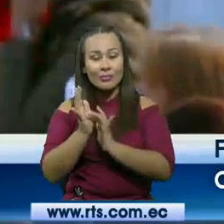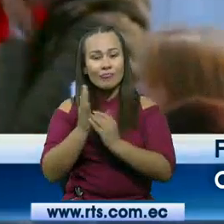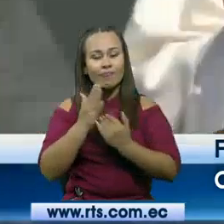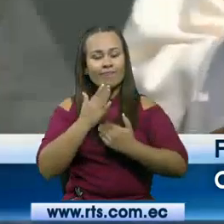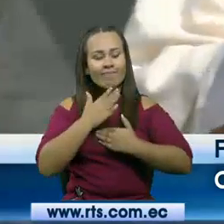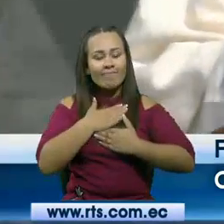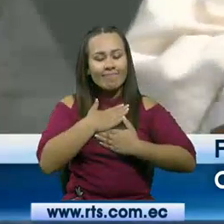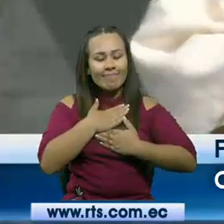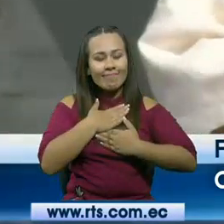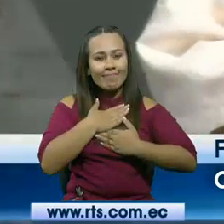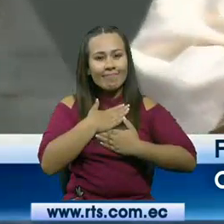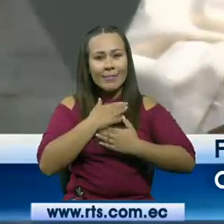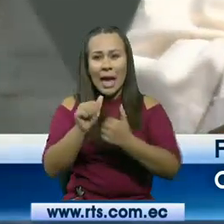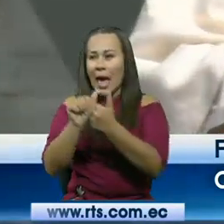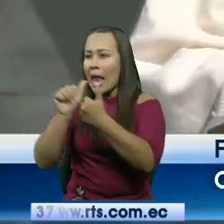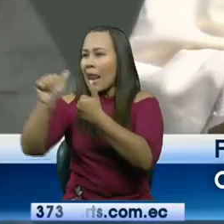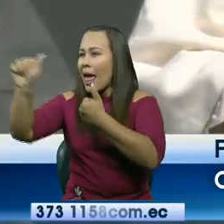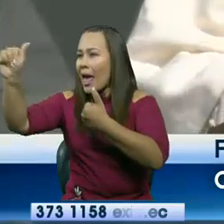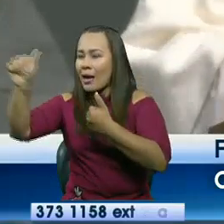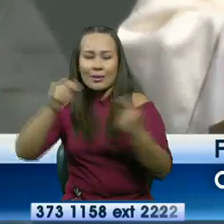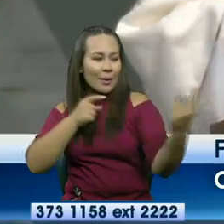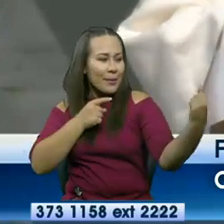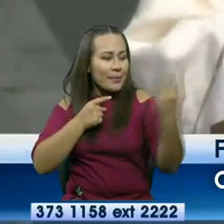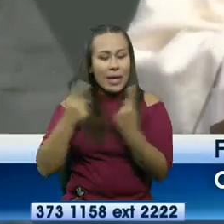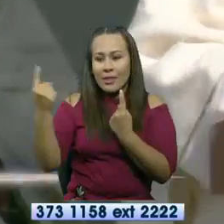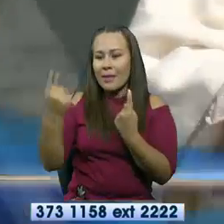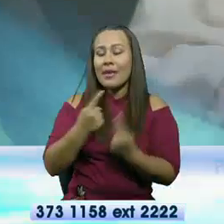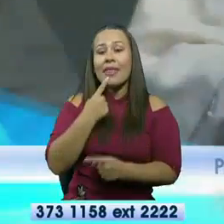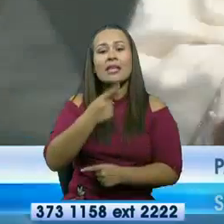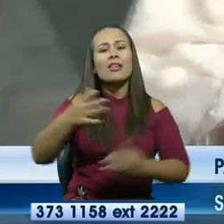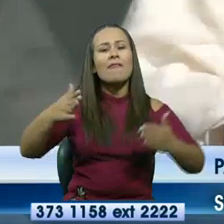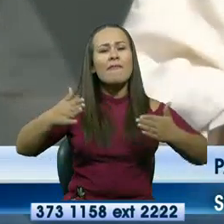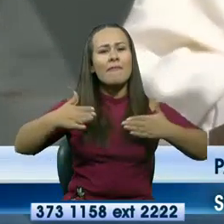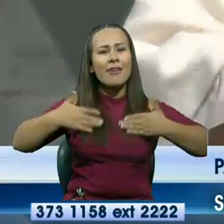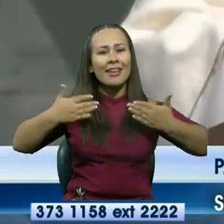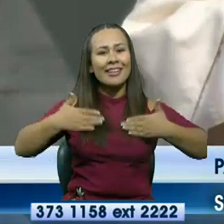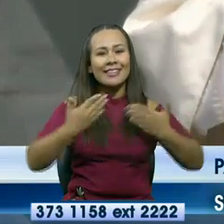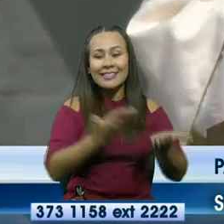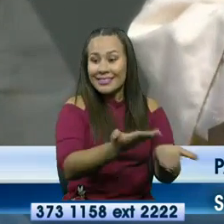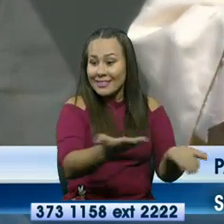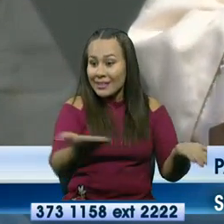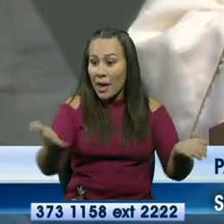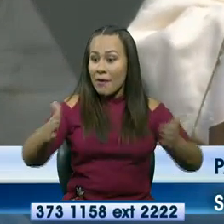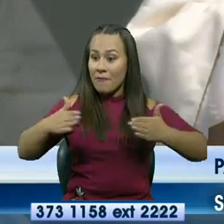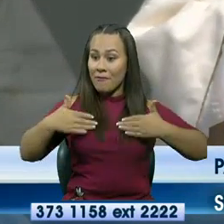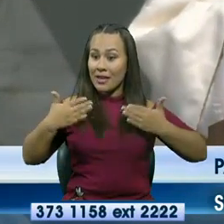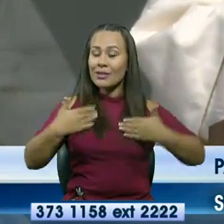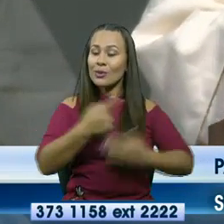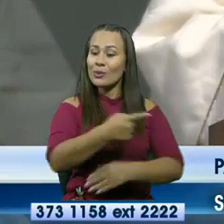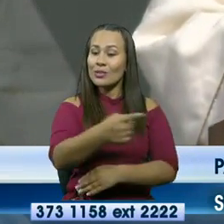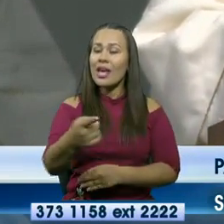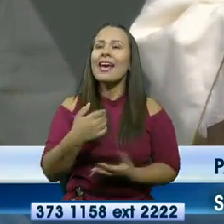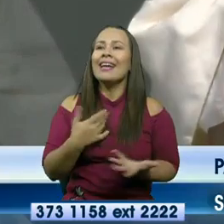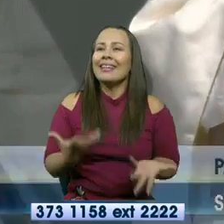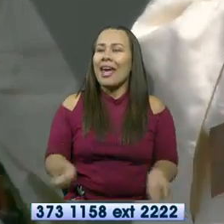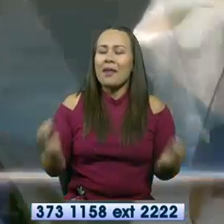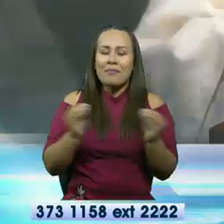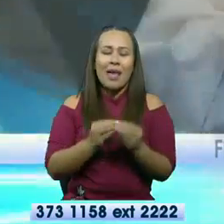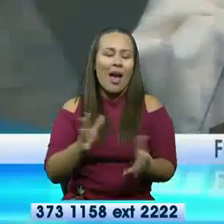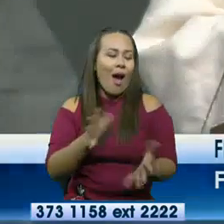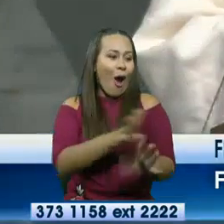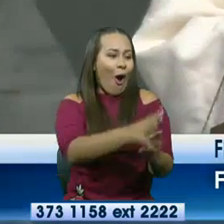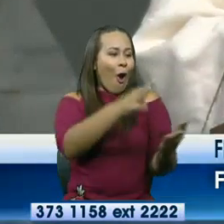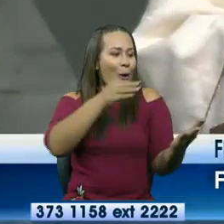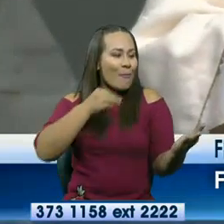desde el cerro Renca o Puntilla, viene a decirnos bienaventurados. Bienaventurados ustedes que se dejan contagiar por